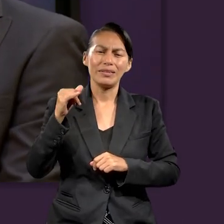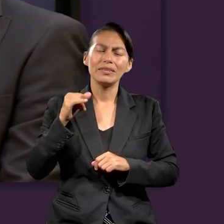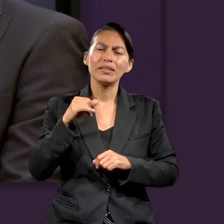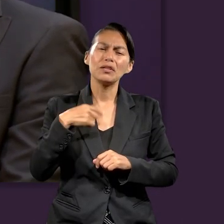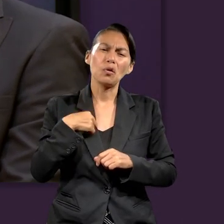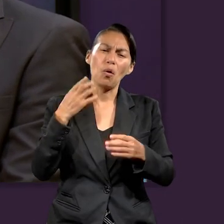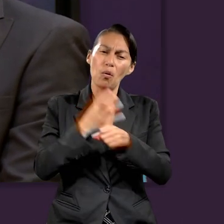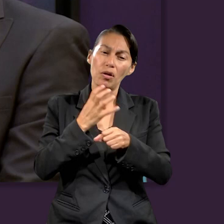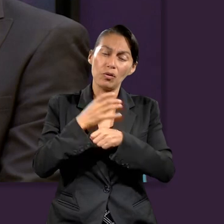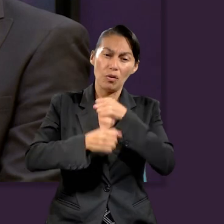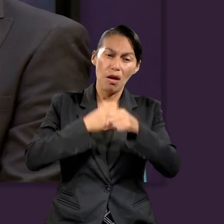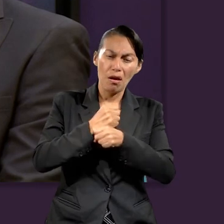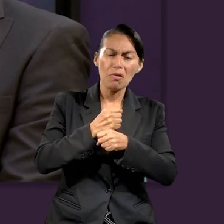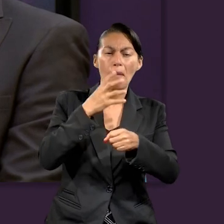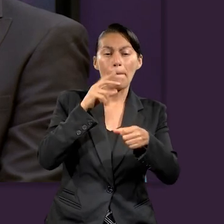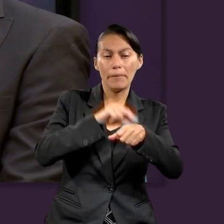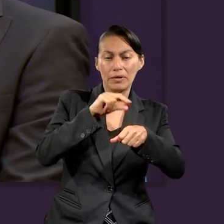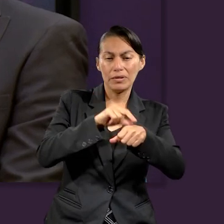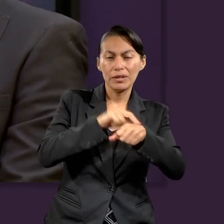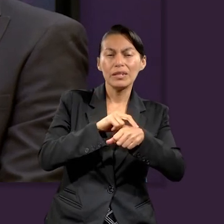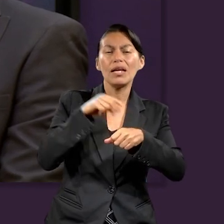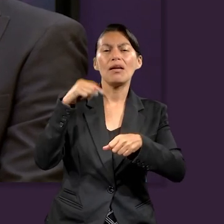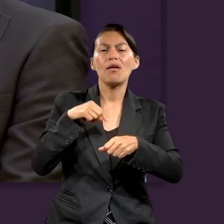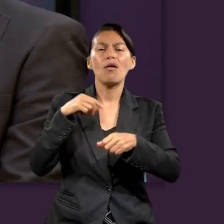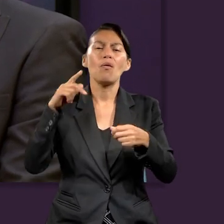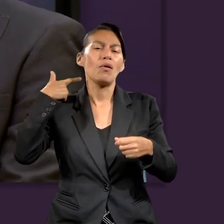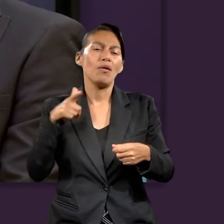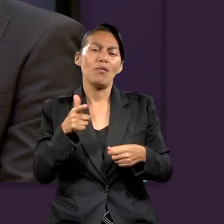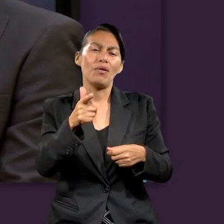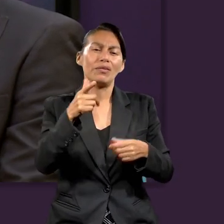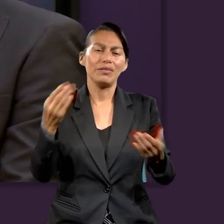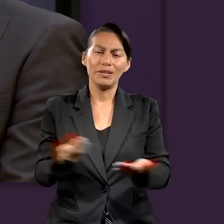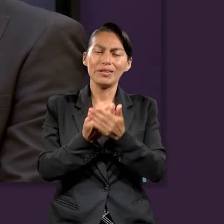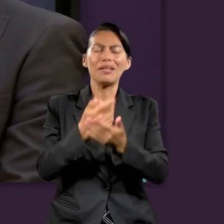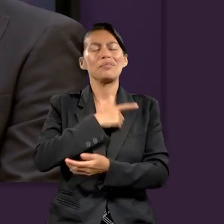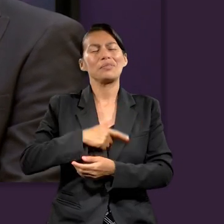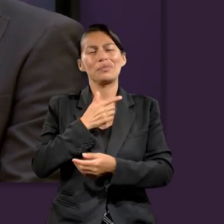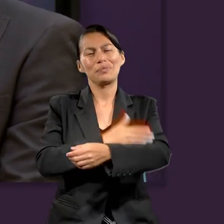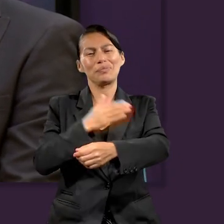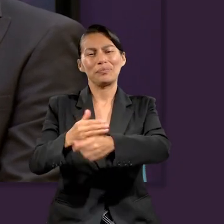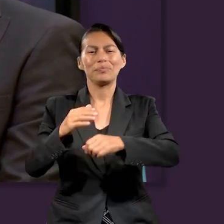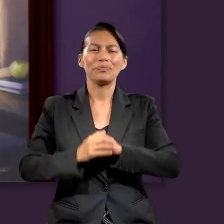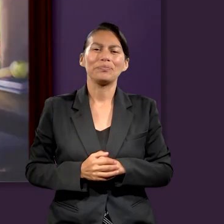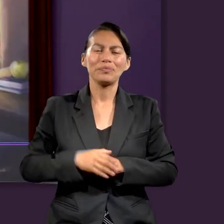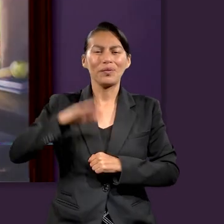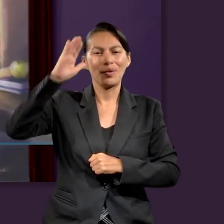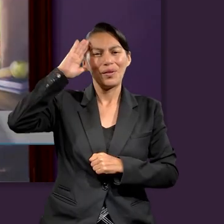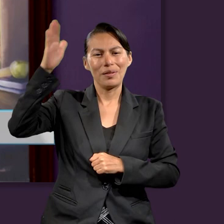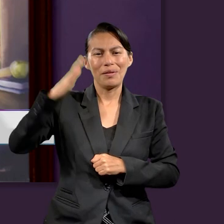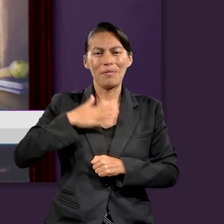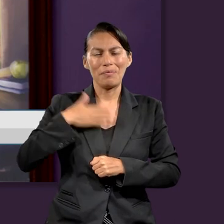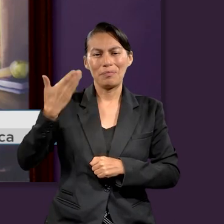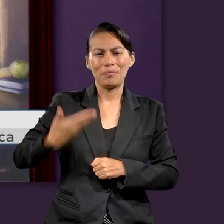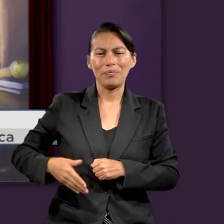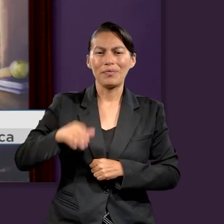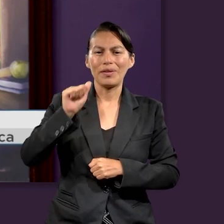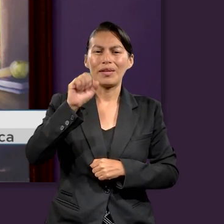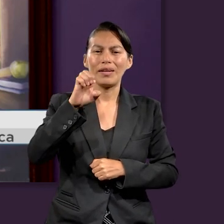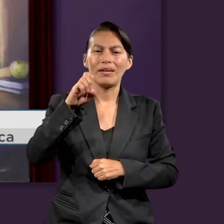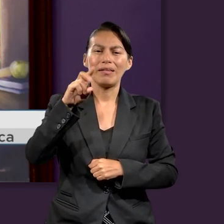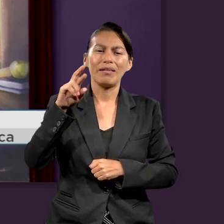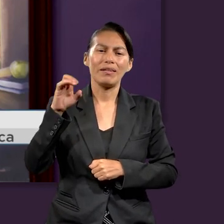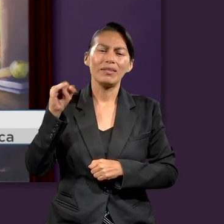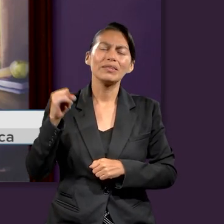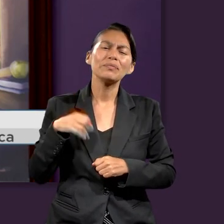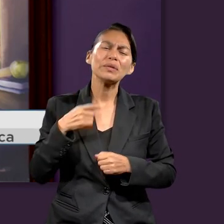Sánchez, soy estudiante de Medicina de cuarto año, vengo del estado de Guanajuato y es un gusto estar aquí con ustedes. Hola, mi nombre es Eberneri,